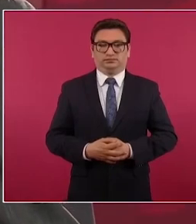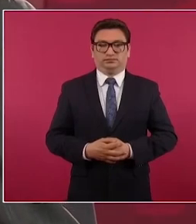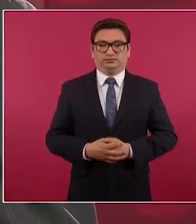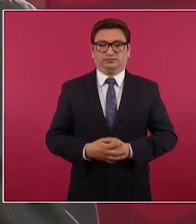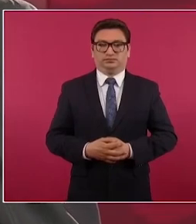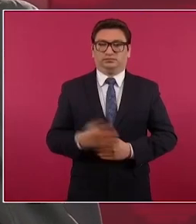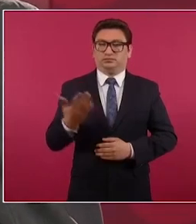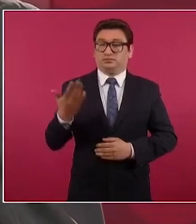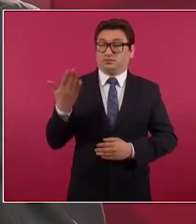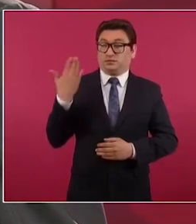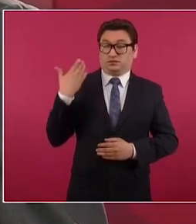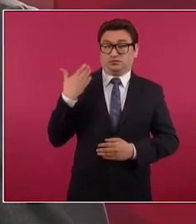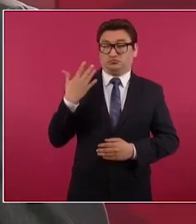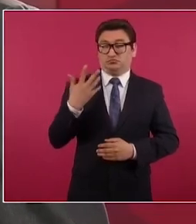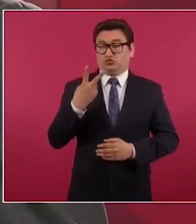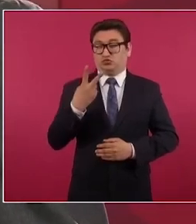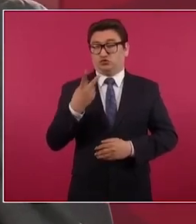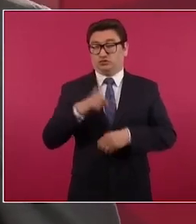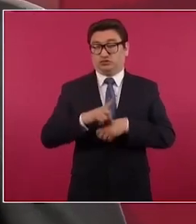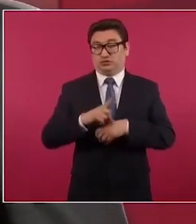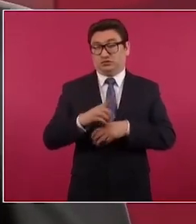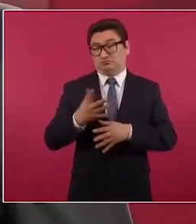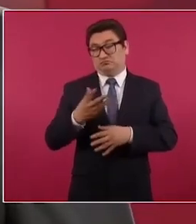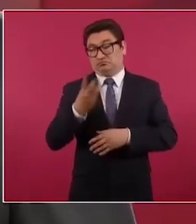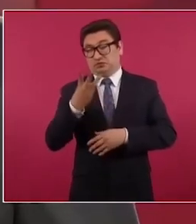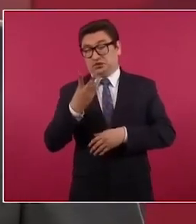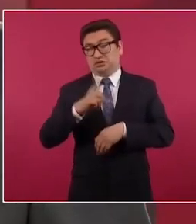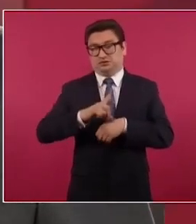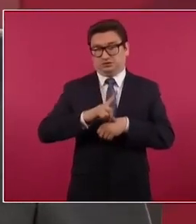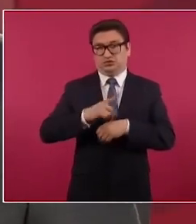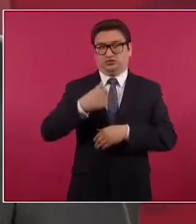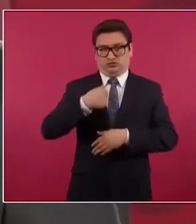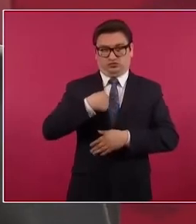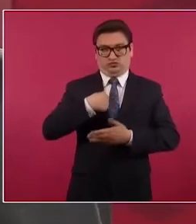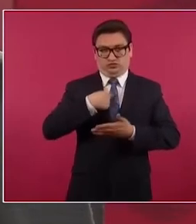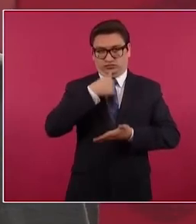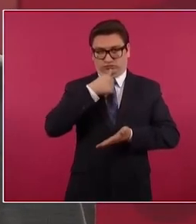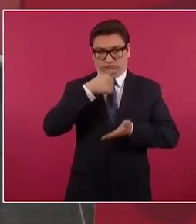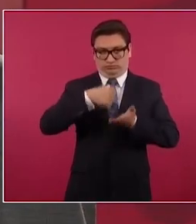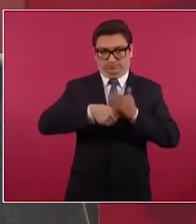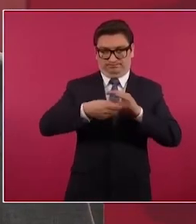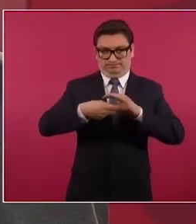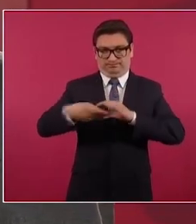2 días, 3, le envié una carta